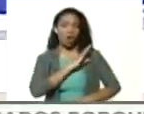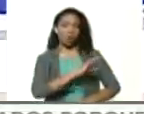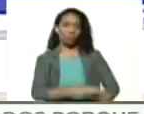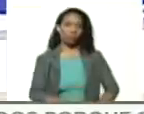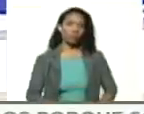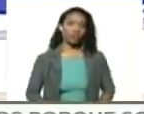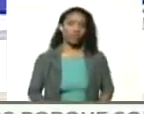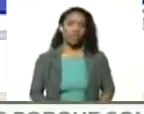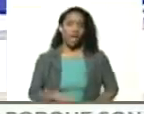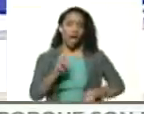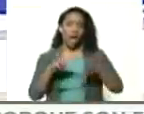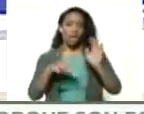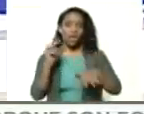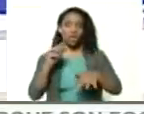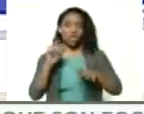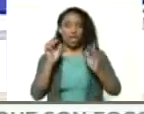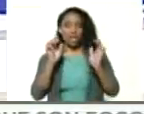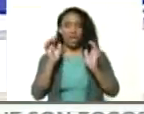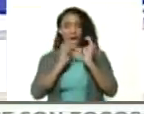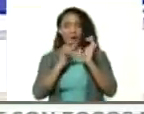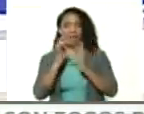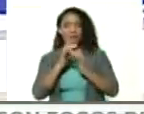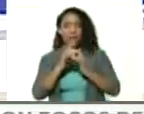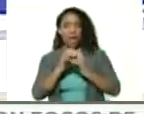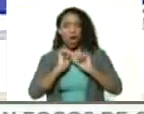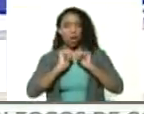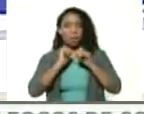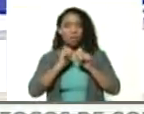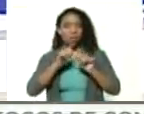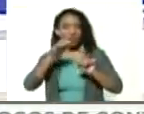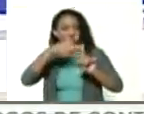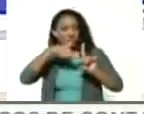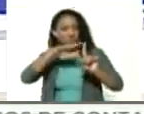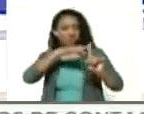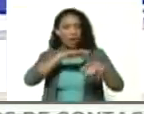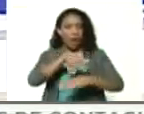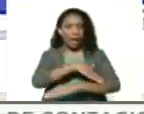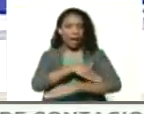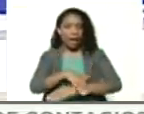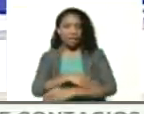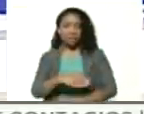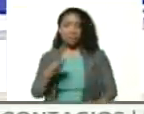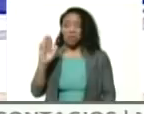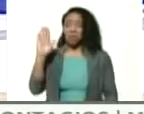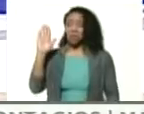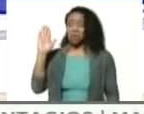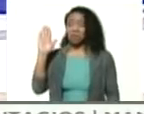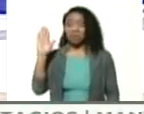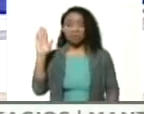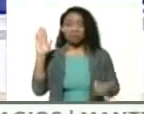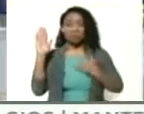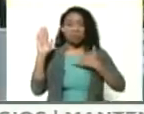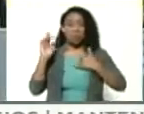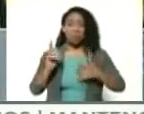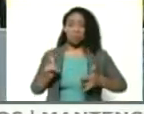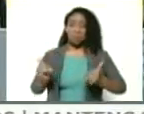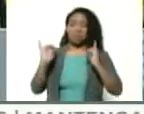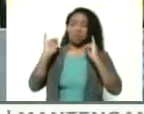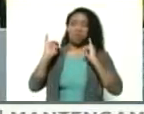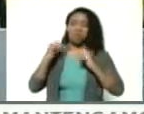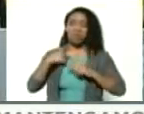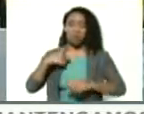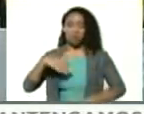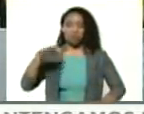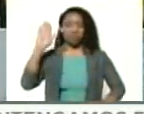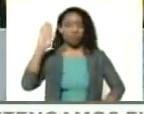El 12 de abril empezó las persecuciones en la calle. Se juramentó, autojuramentó Pedro Carmona Estanga.